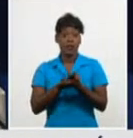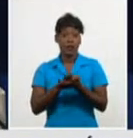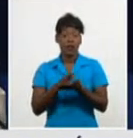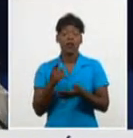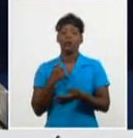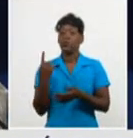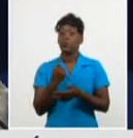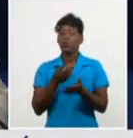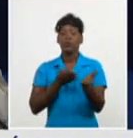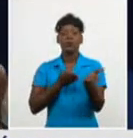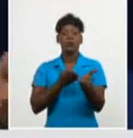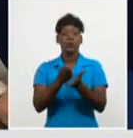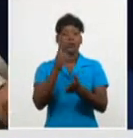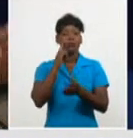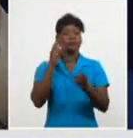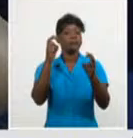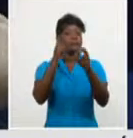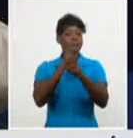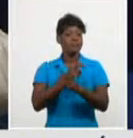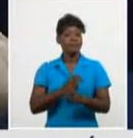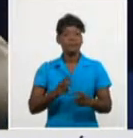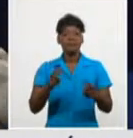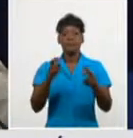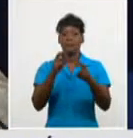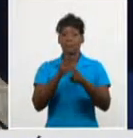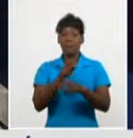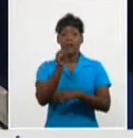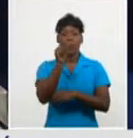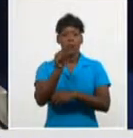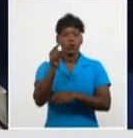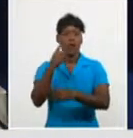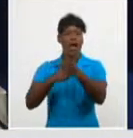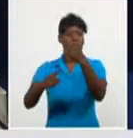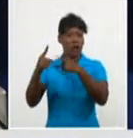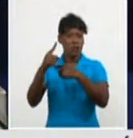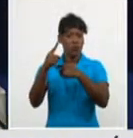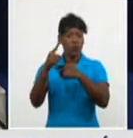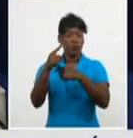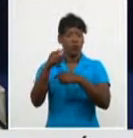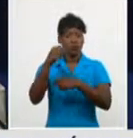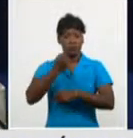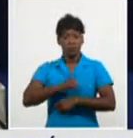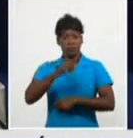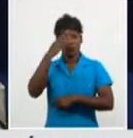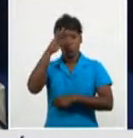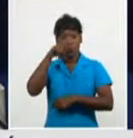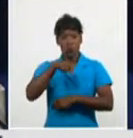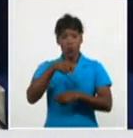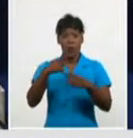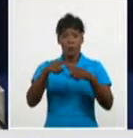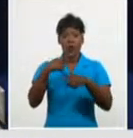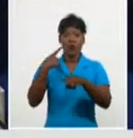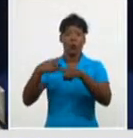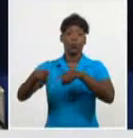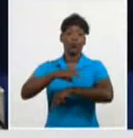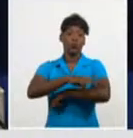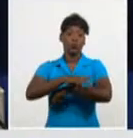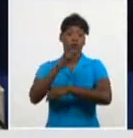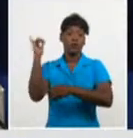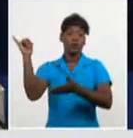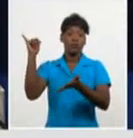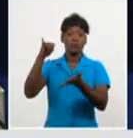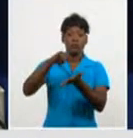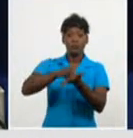forma. Me estoy refiriendo sobre todo a los cubanos que estamos regresando, o que están regresando. Si viene asintomático,